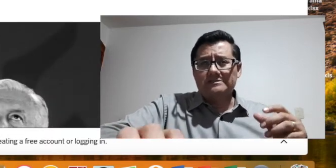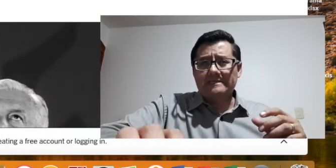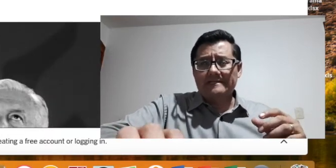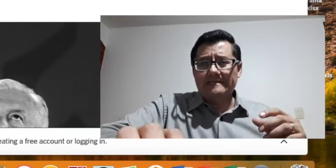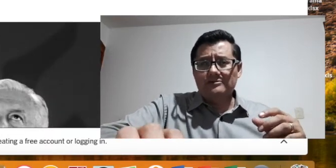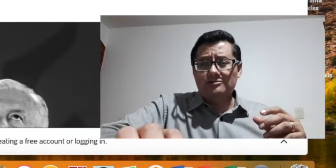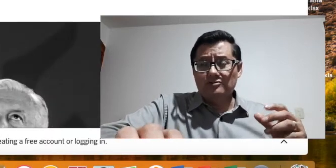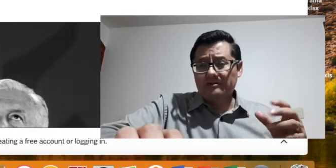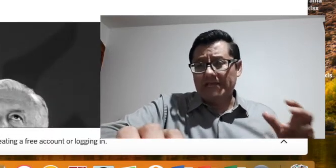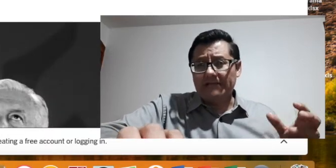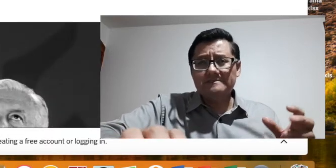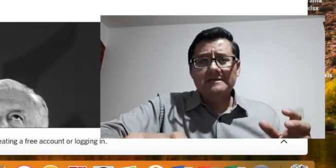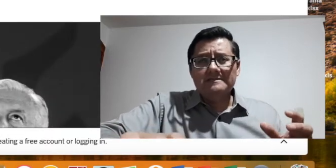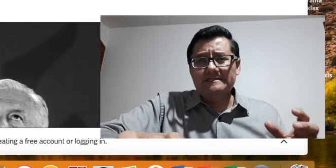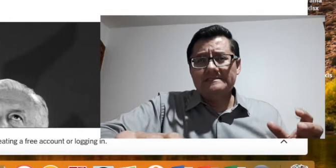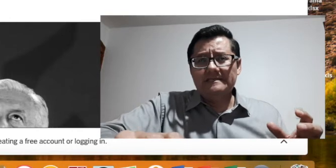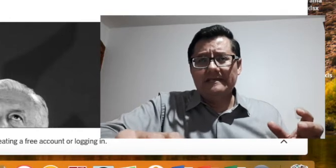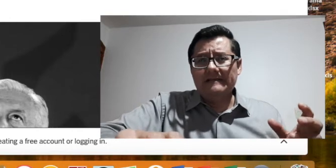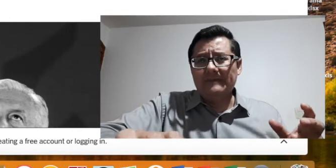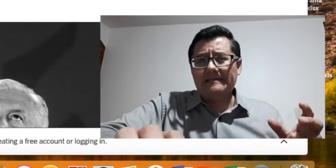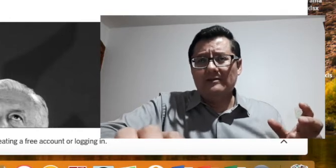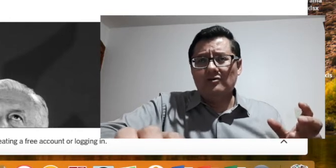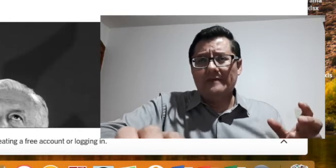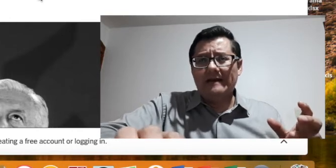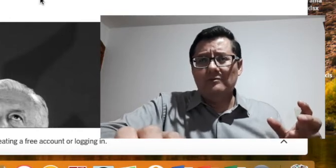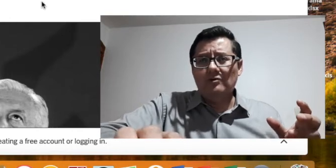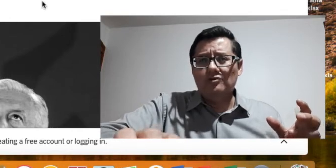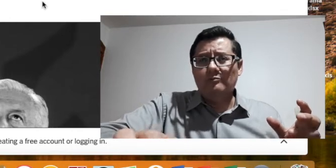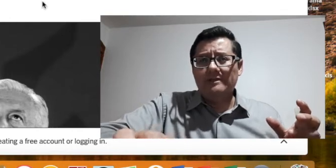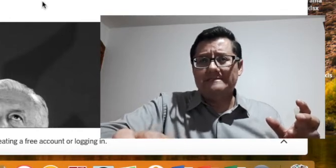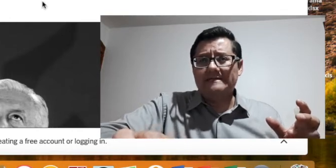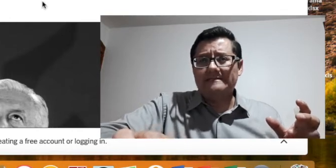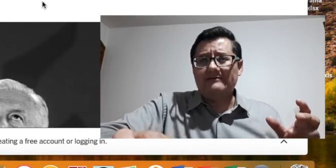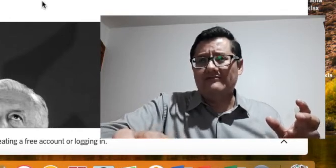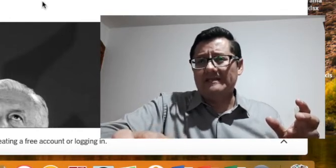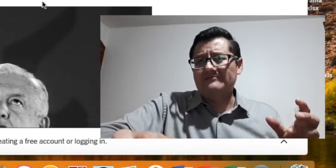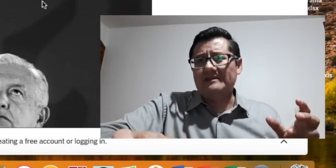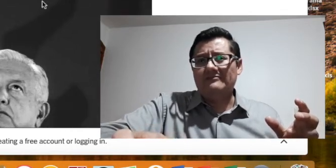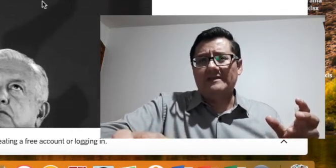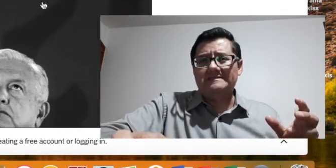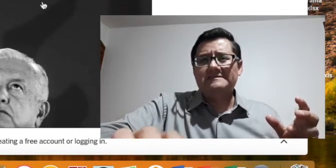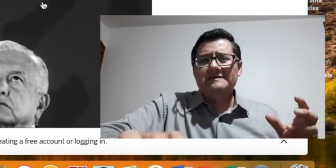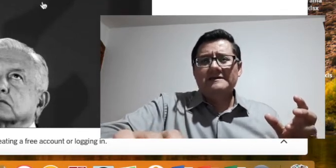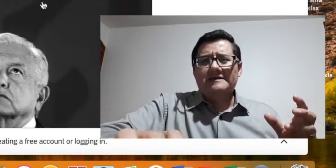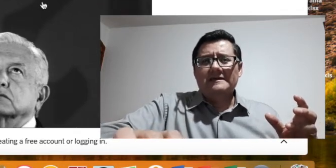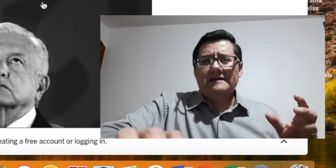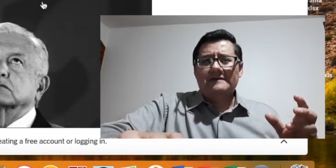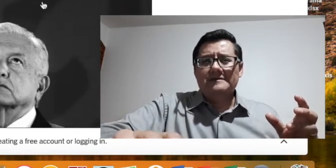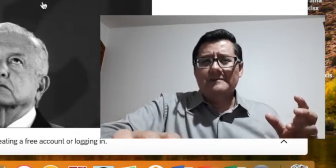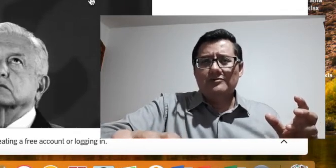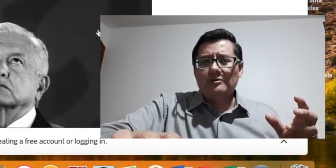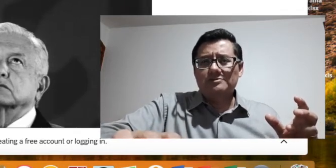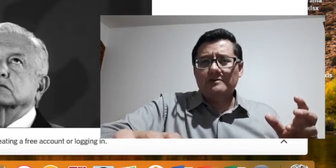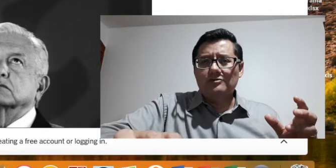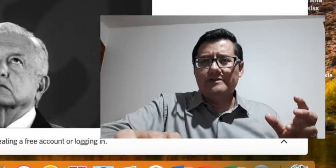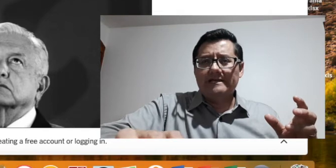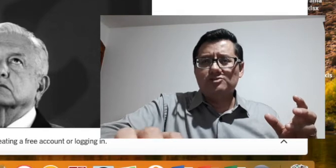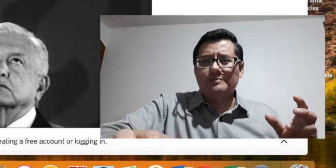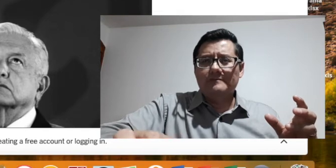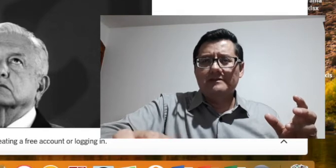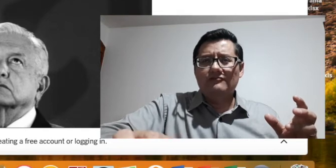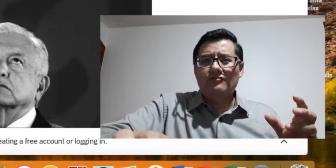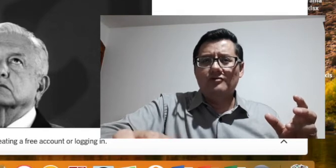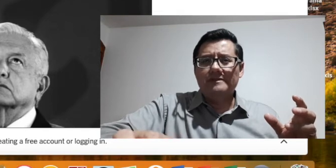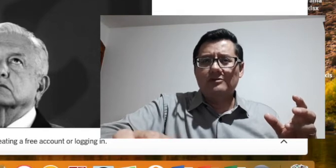da a conocer el diario de New York Times dice: el México de AMLO no puede estar tan feliz, feliz, feliz. Andrés Manuel López Obrador llega